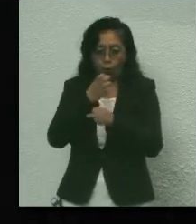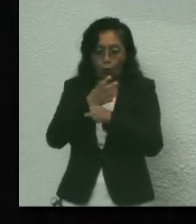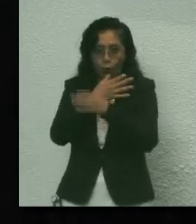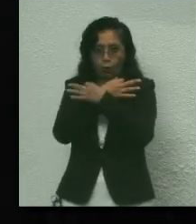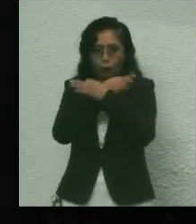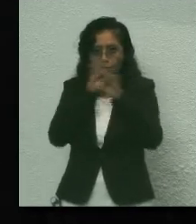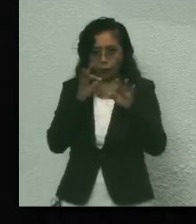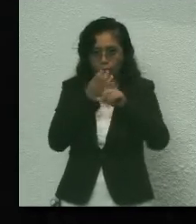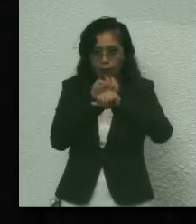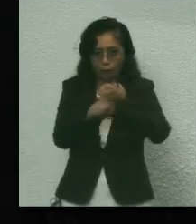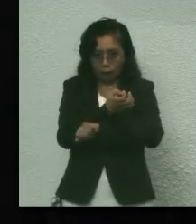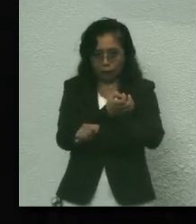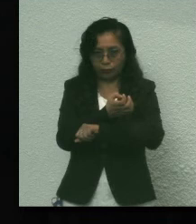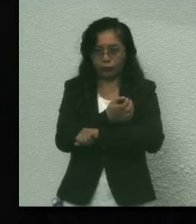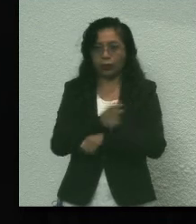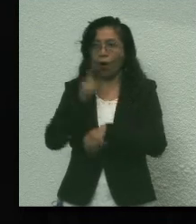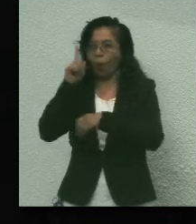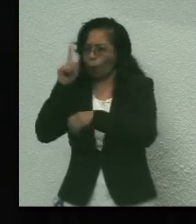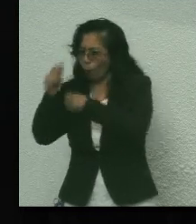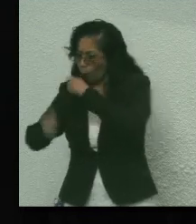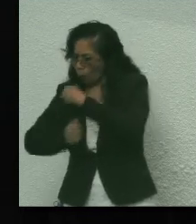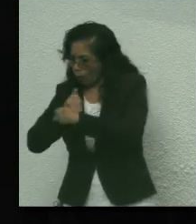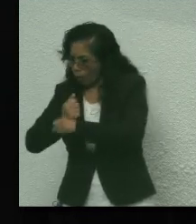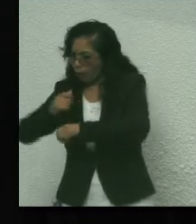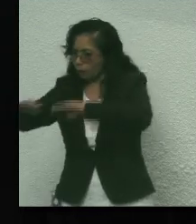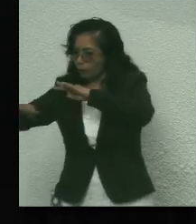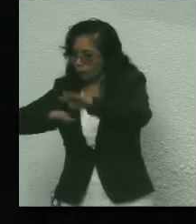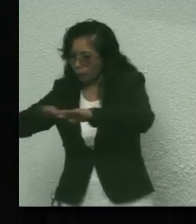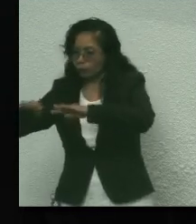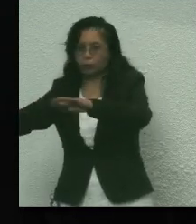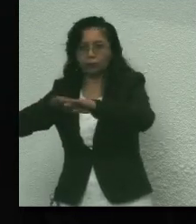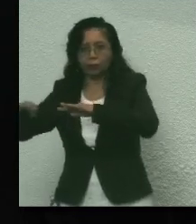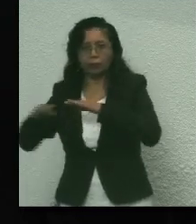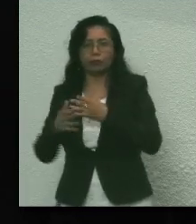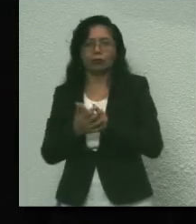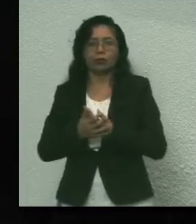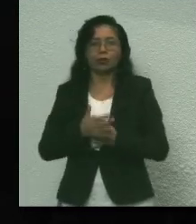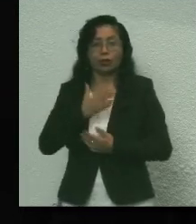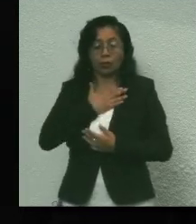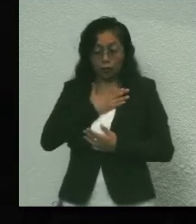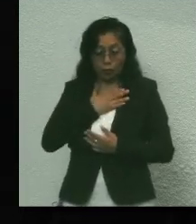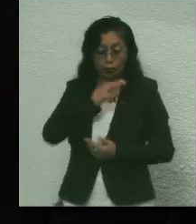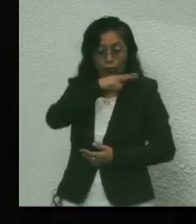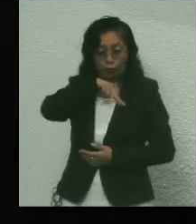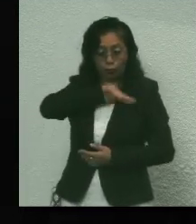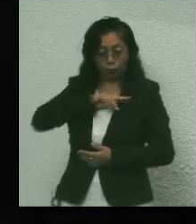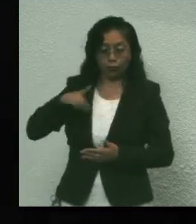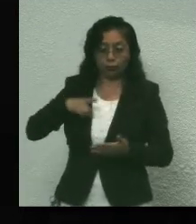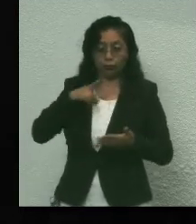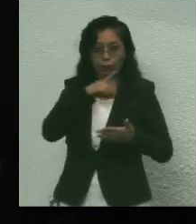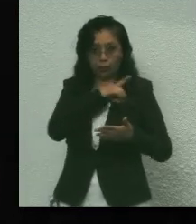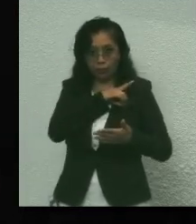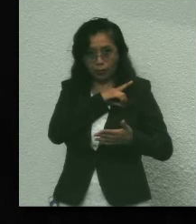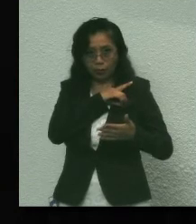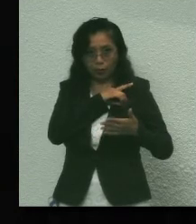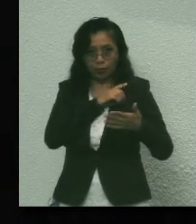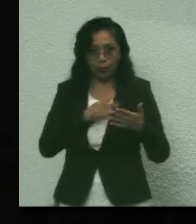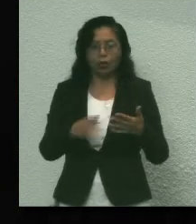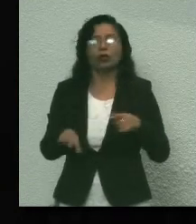entidad tras un año de trabajo del Poder Ejecutivo. Y es nuestro deber, representando al